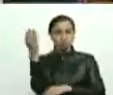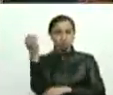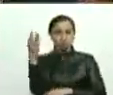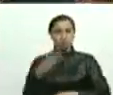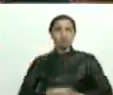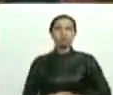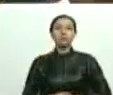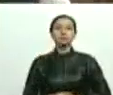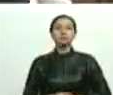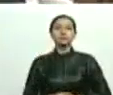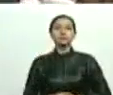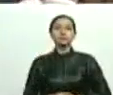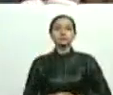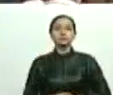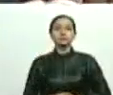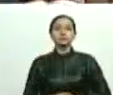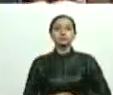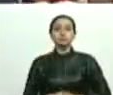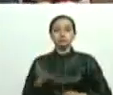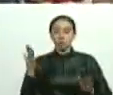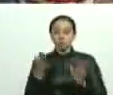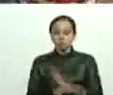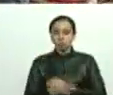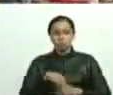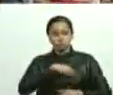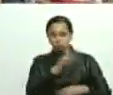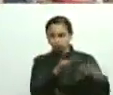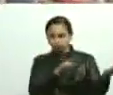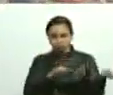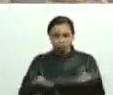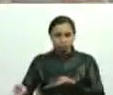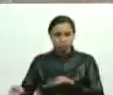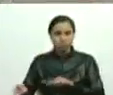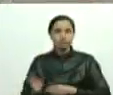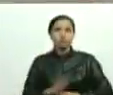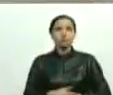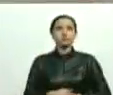Para eso los trajimos.